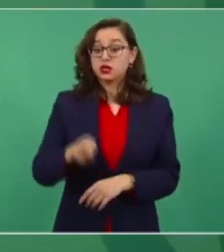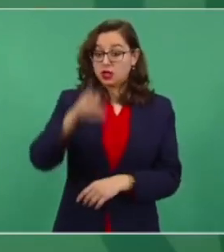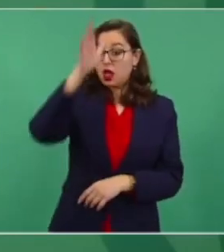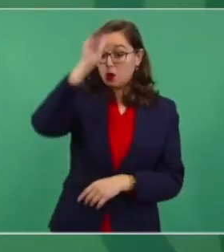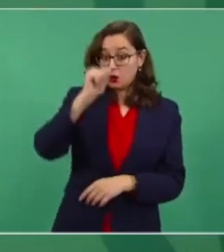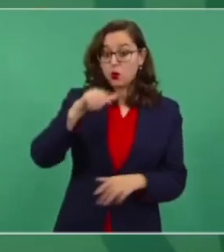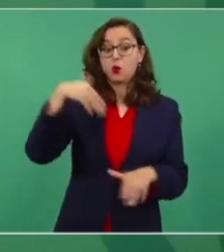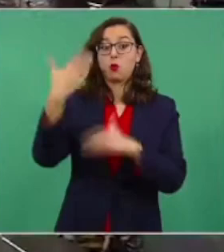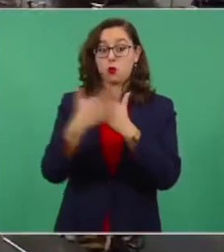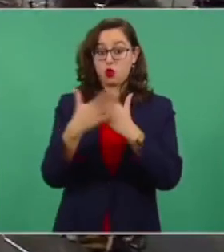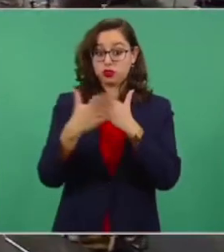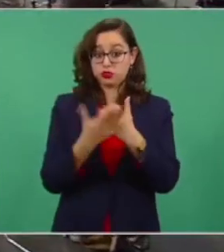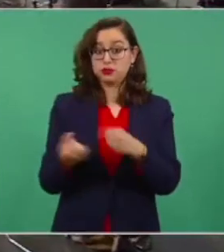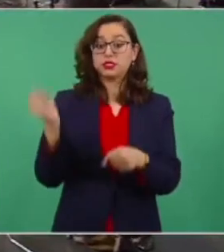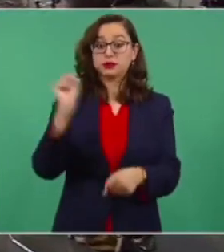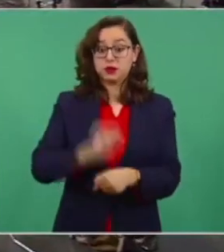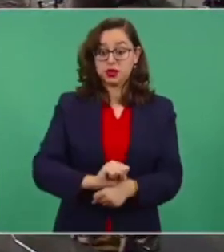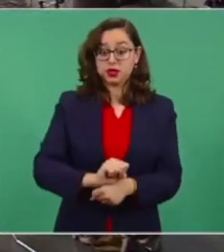semana próxima,